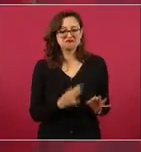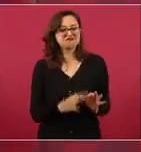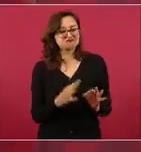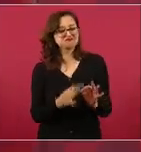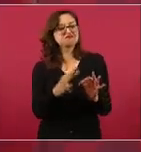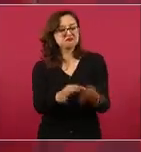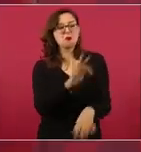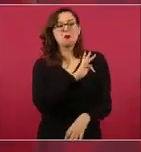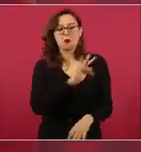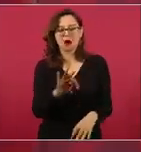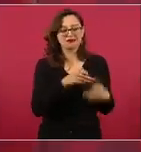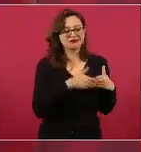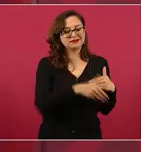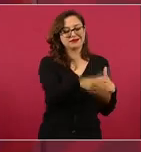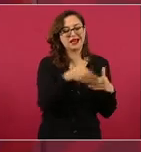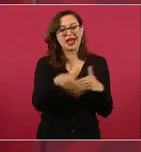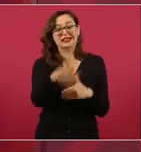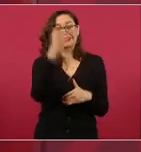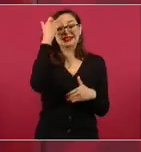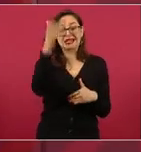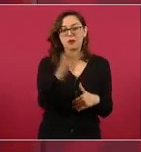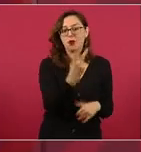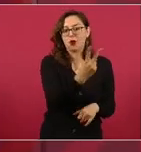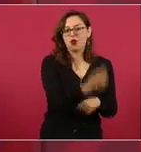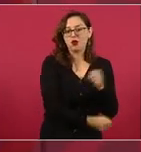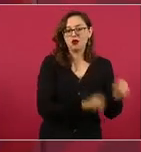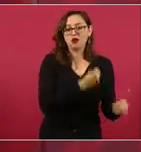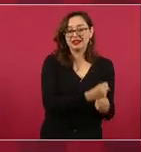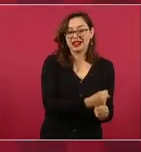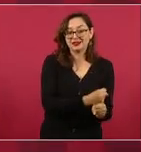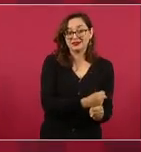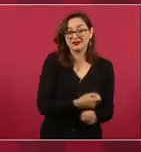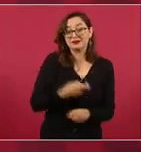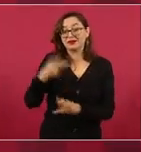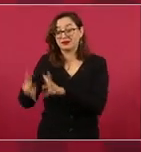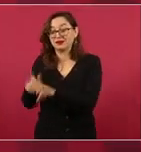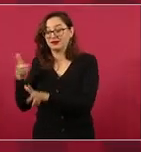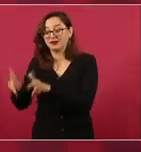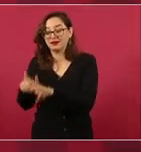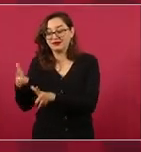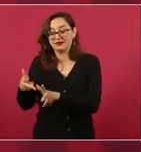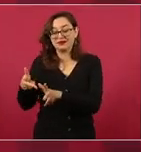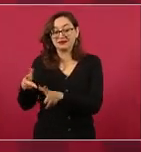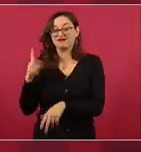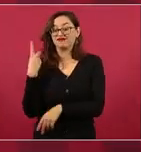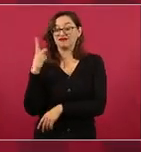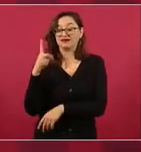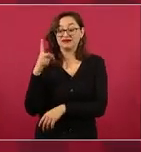estamos pensando inaugurarlo en diciembre del año próximo.